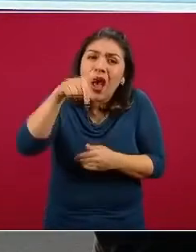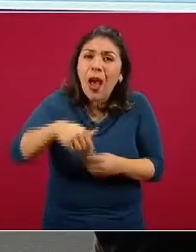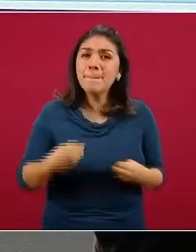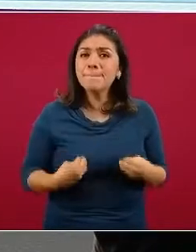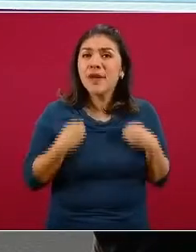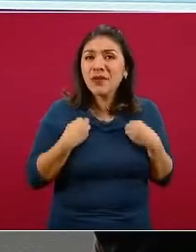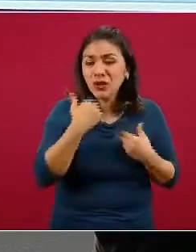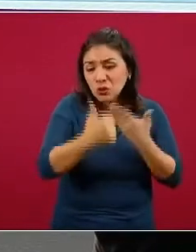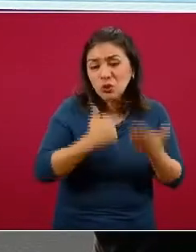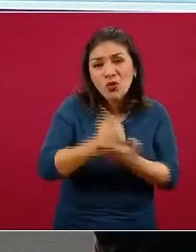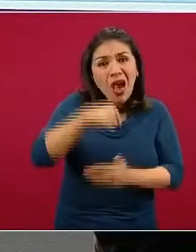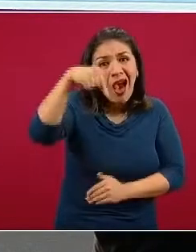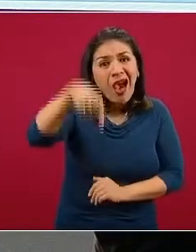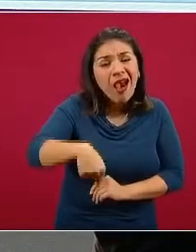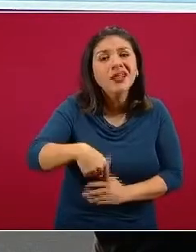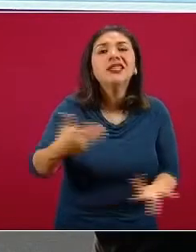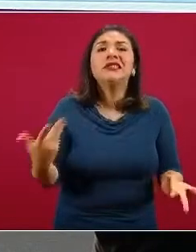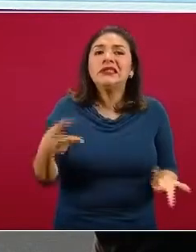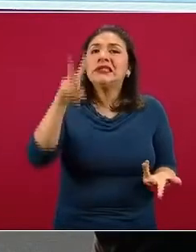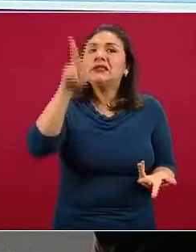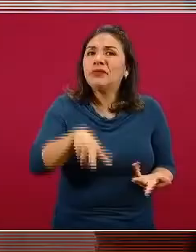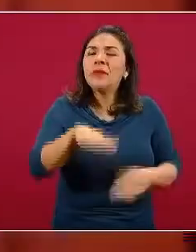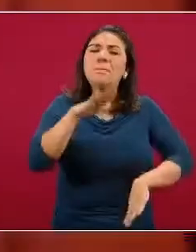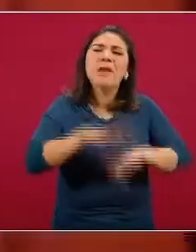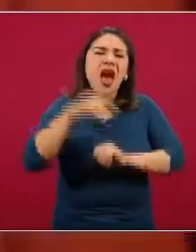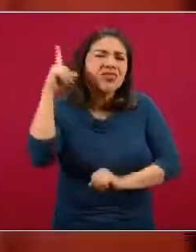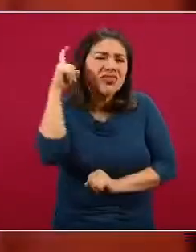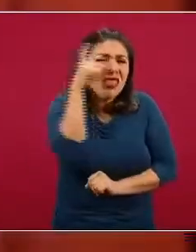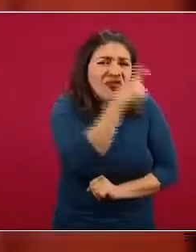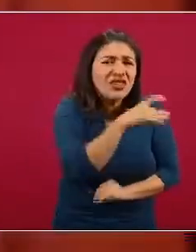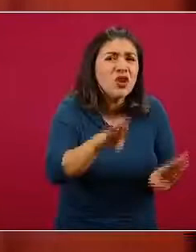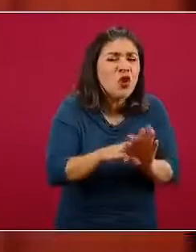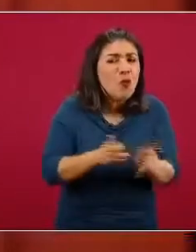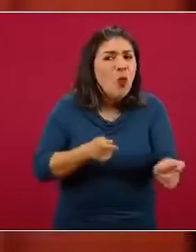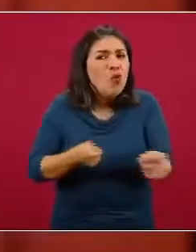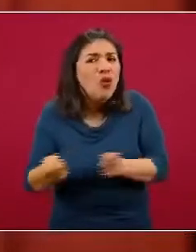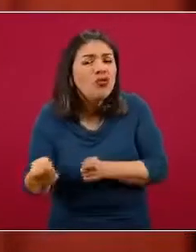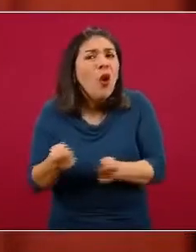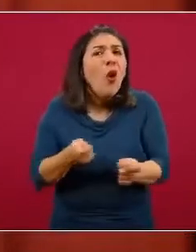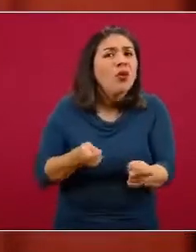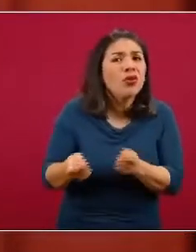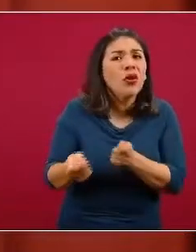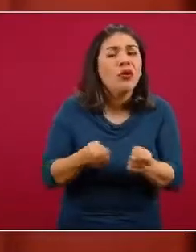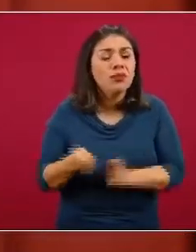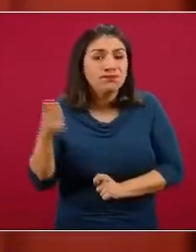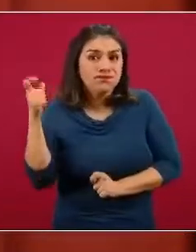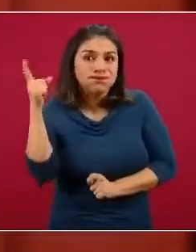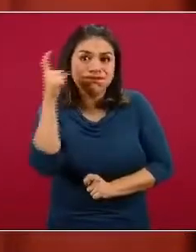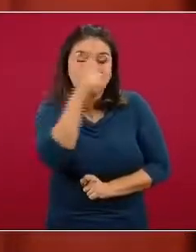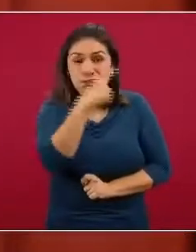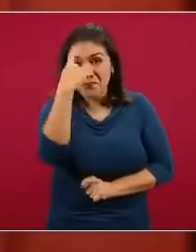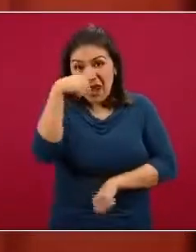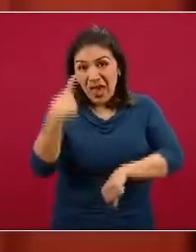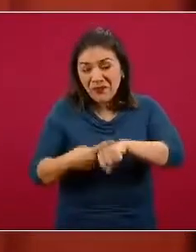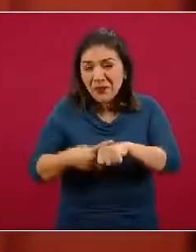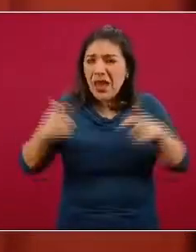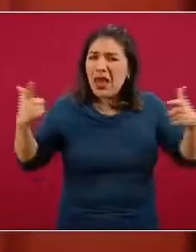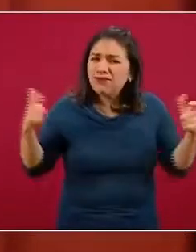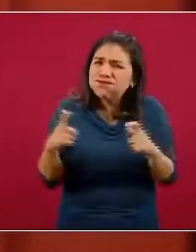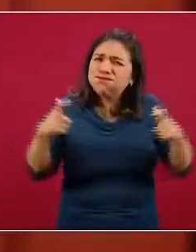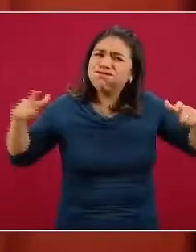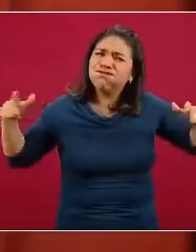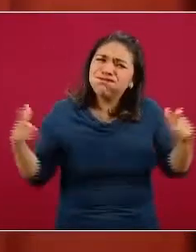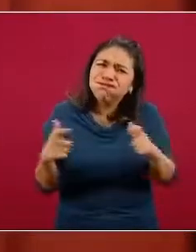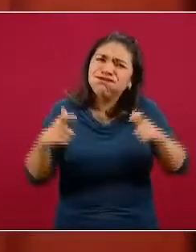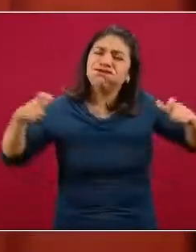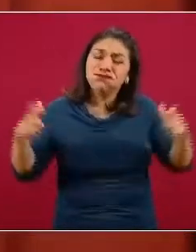en esta gran ciudad ha sido mucho más difícil el control de la epidemia y la